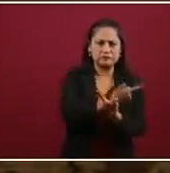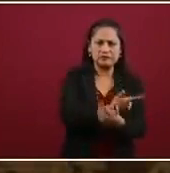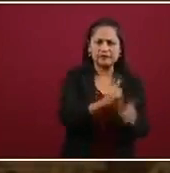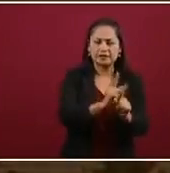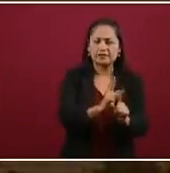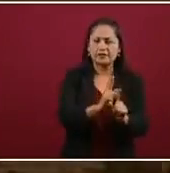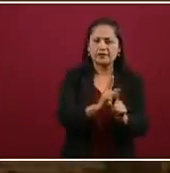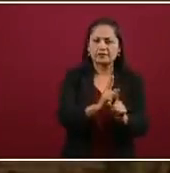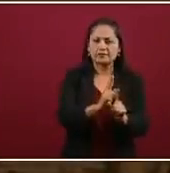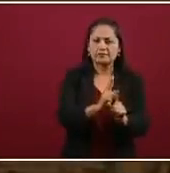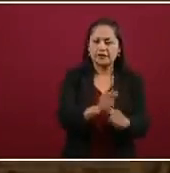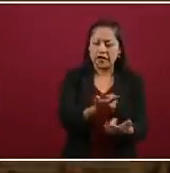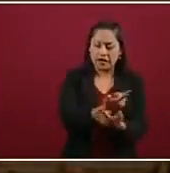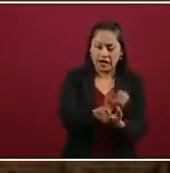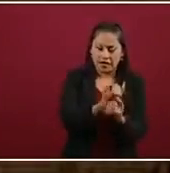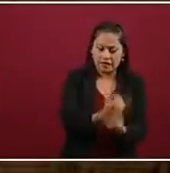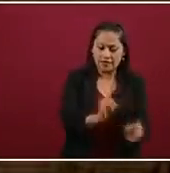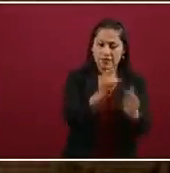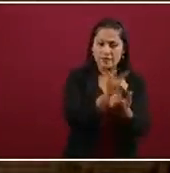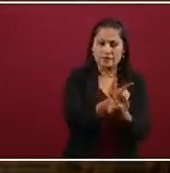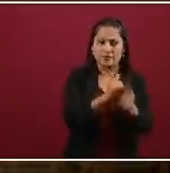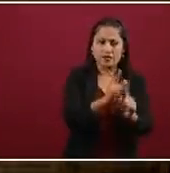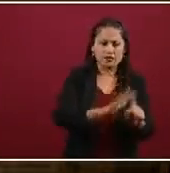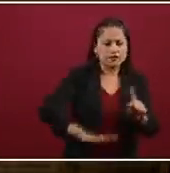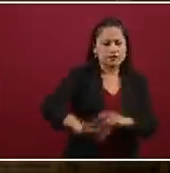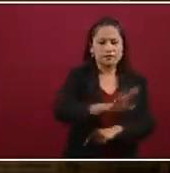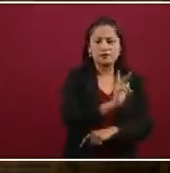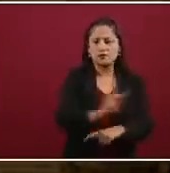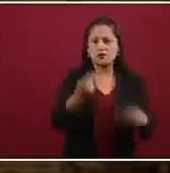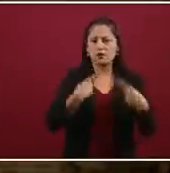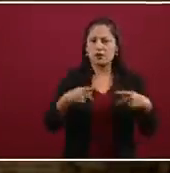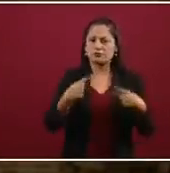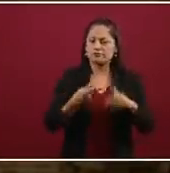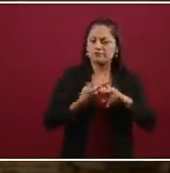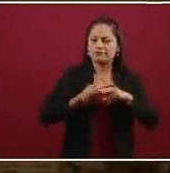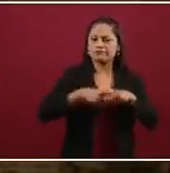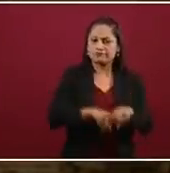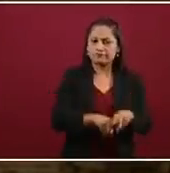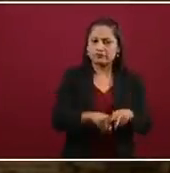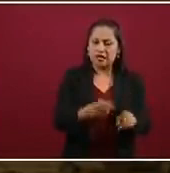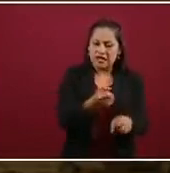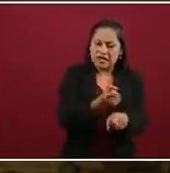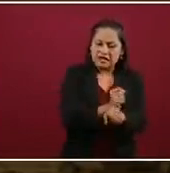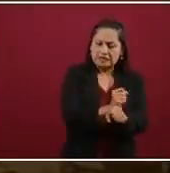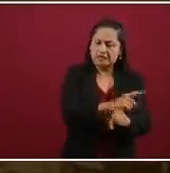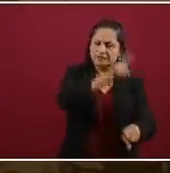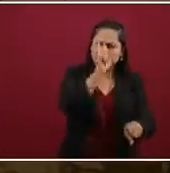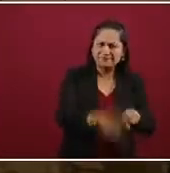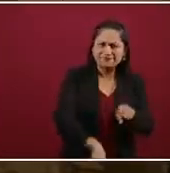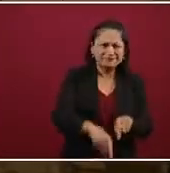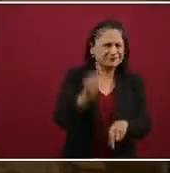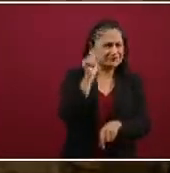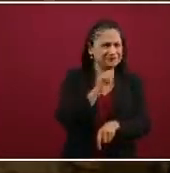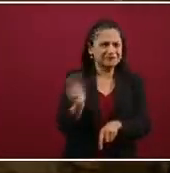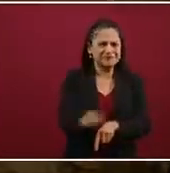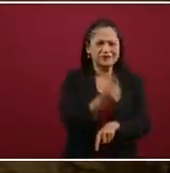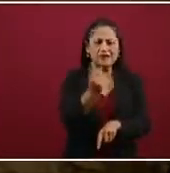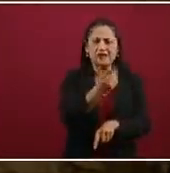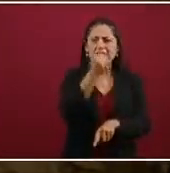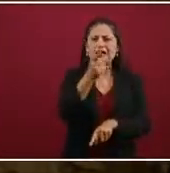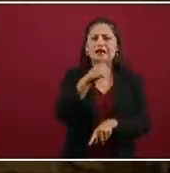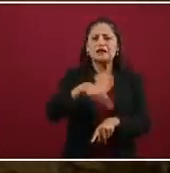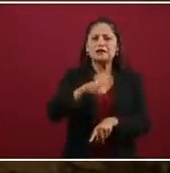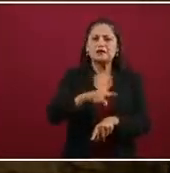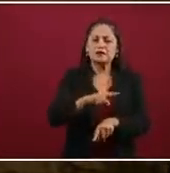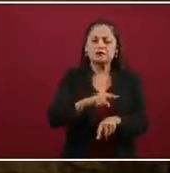dimana inmediatamente del pueblo. Que la esclavitud se proscriba para siempre y lo mismo la distinción de castas,